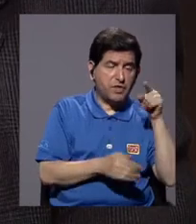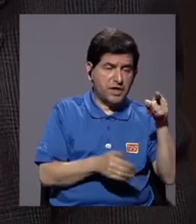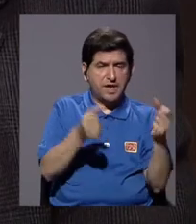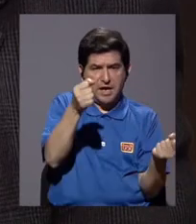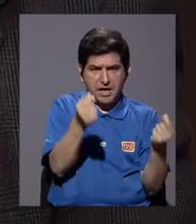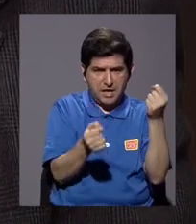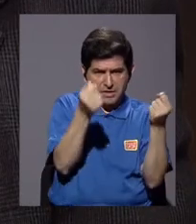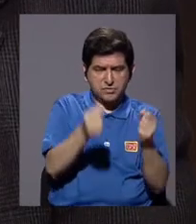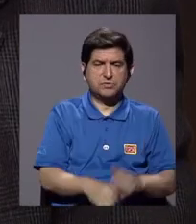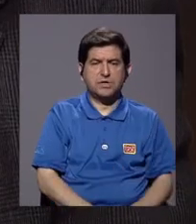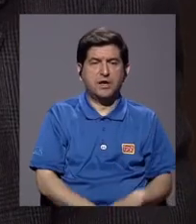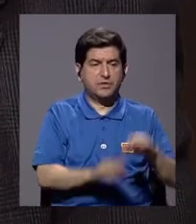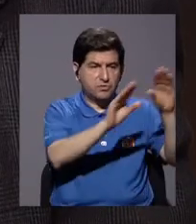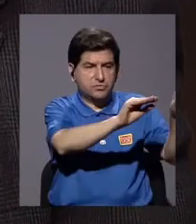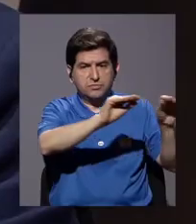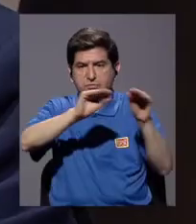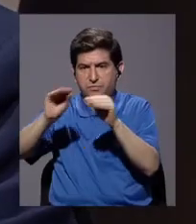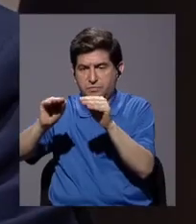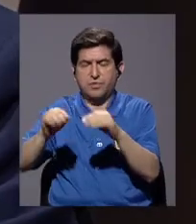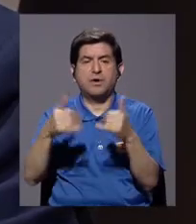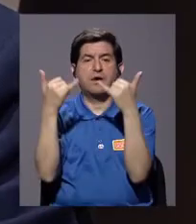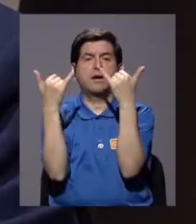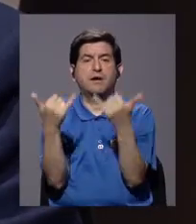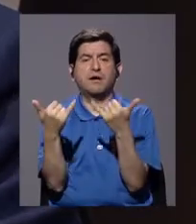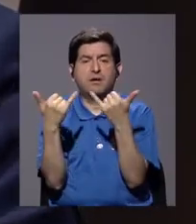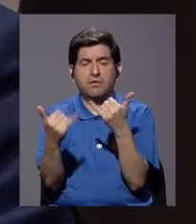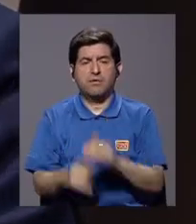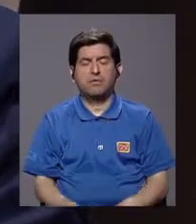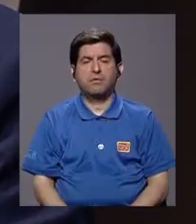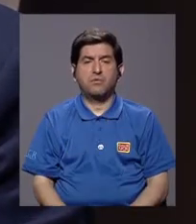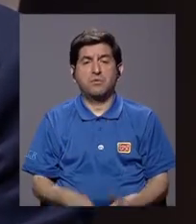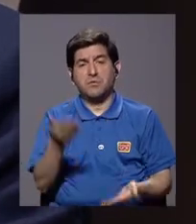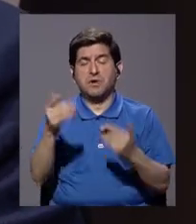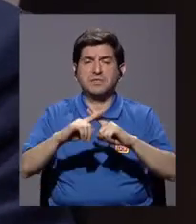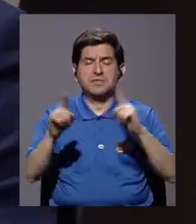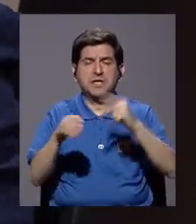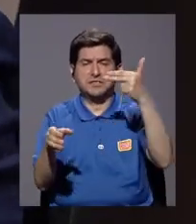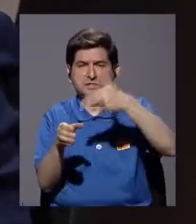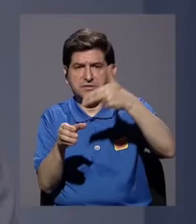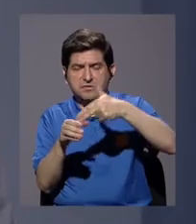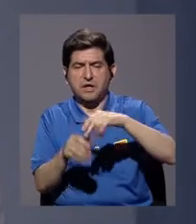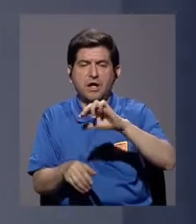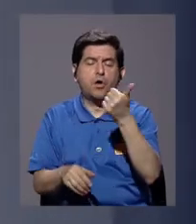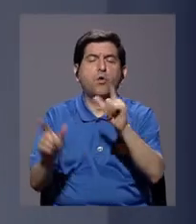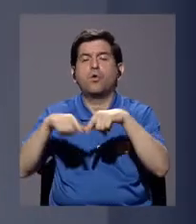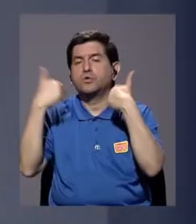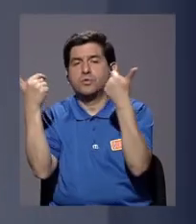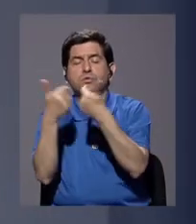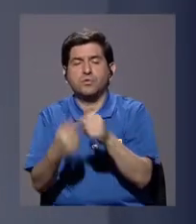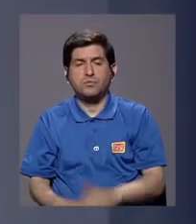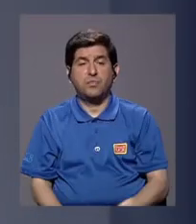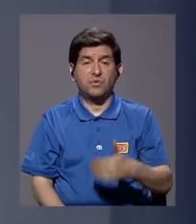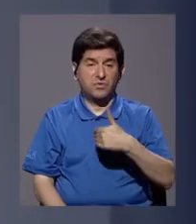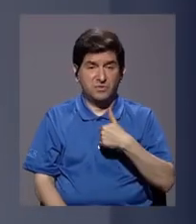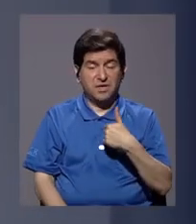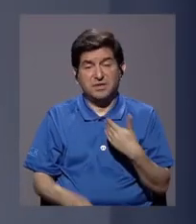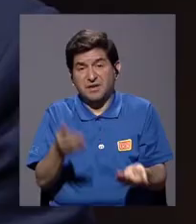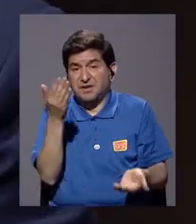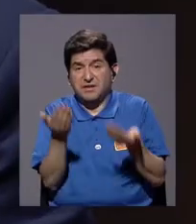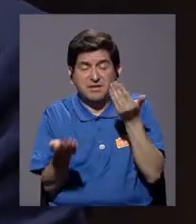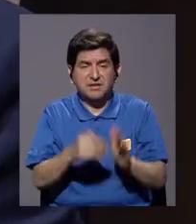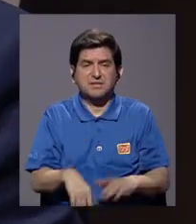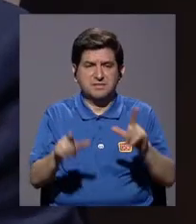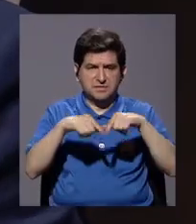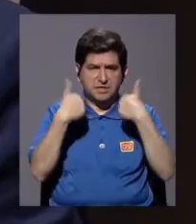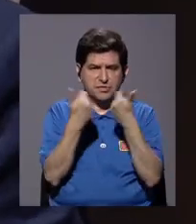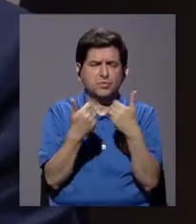esos vehículos van a pasar a que son de diésel o de gasolina, bueno, pasan a otro sector. Entonces lo que vamos a tener es seguramente